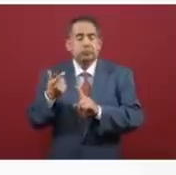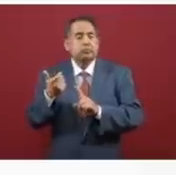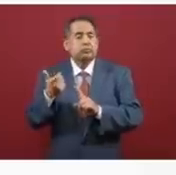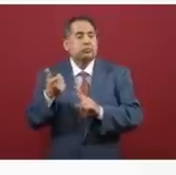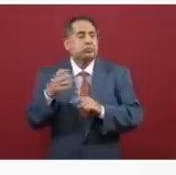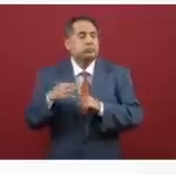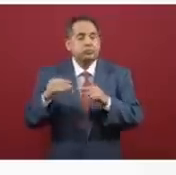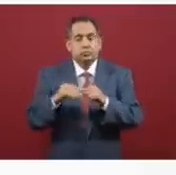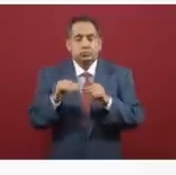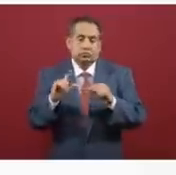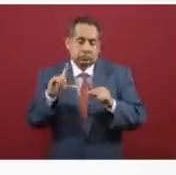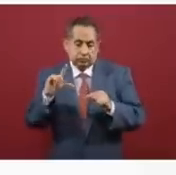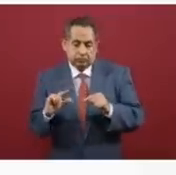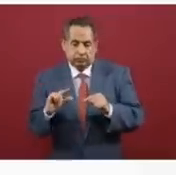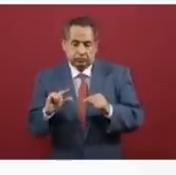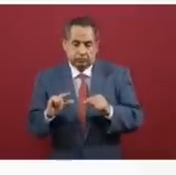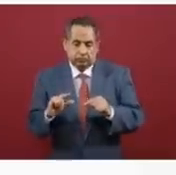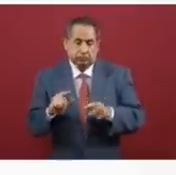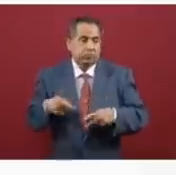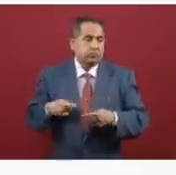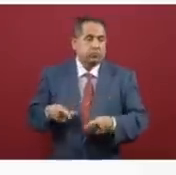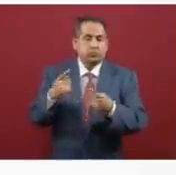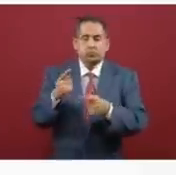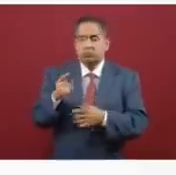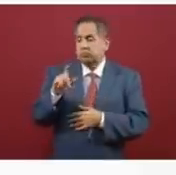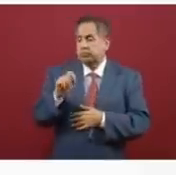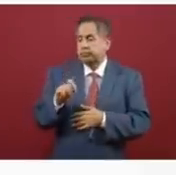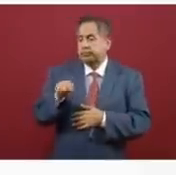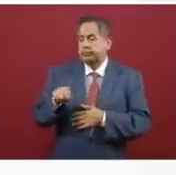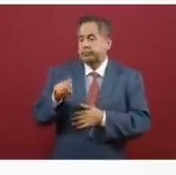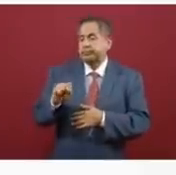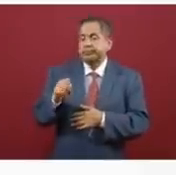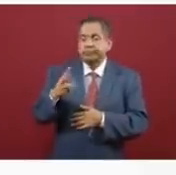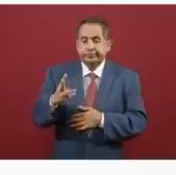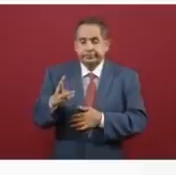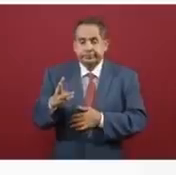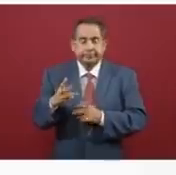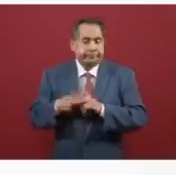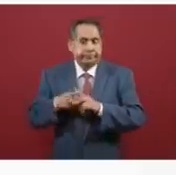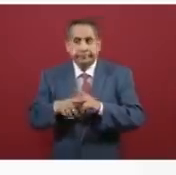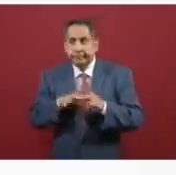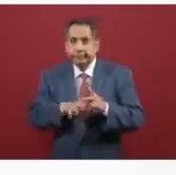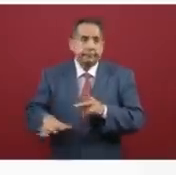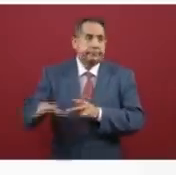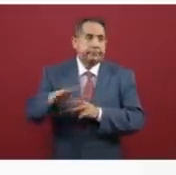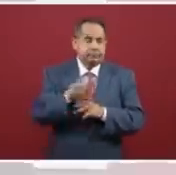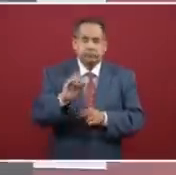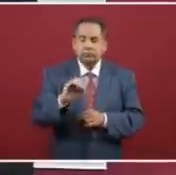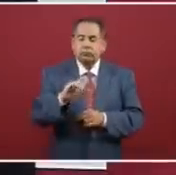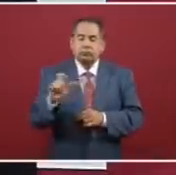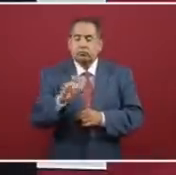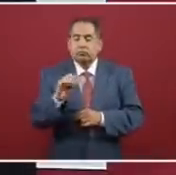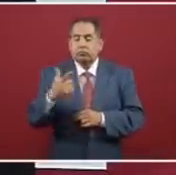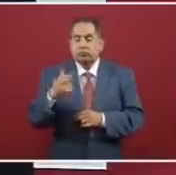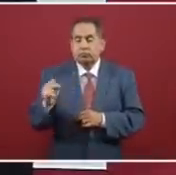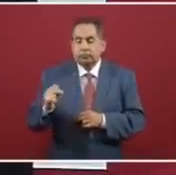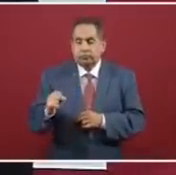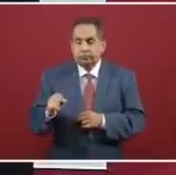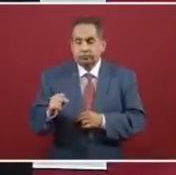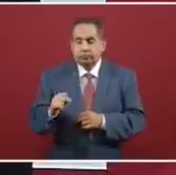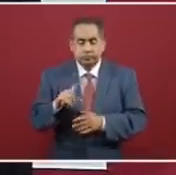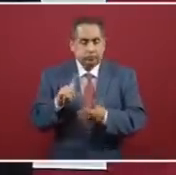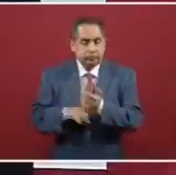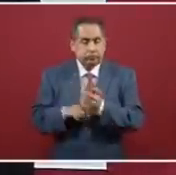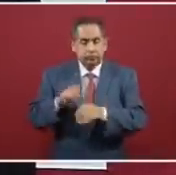centavos de margen preso al público 20 63 en promedio de todas las gasolineras y oxxo gas y de las gasolineras